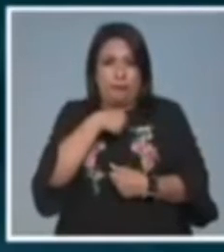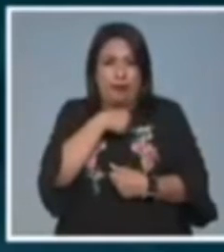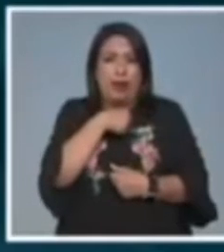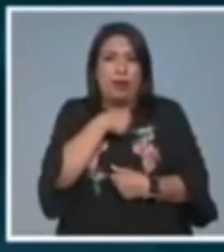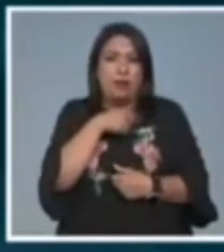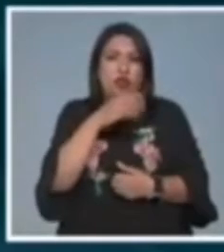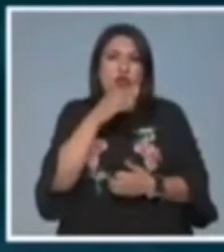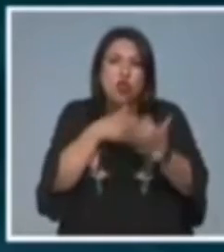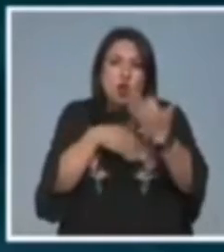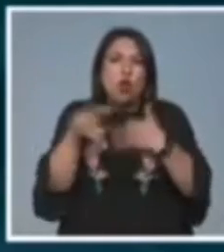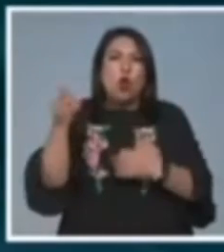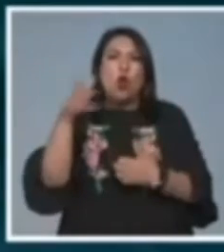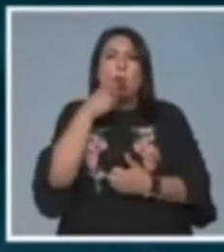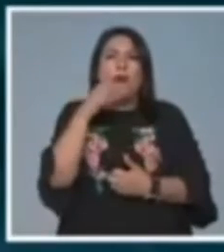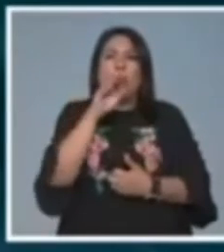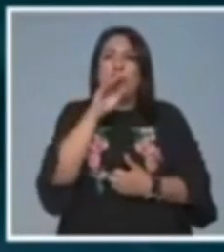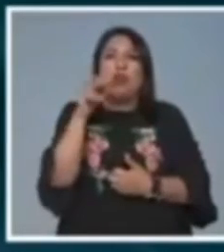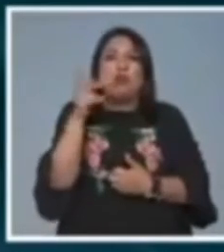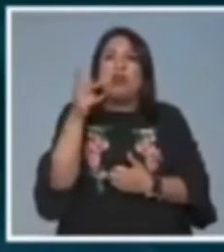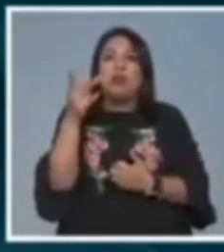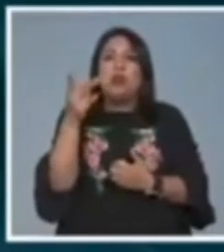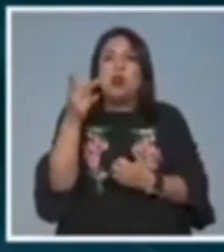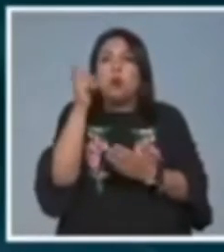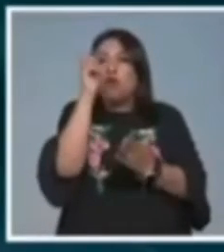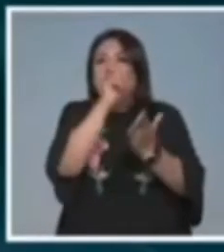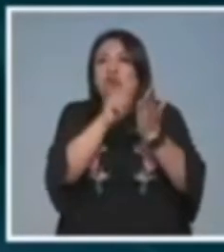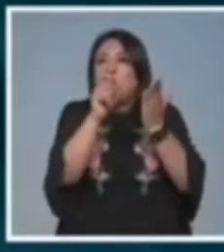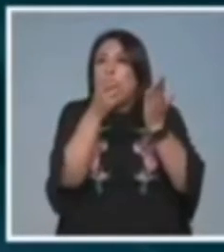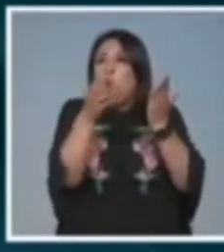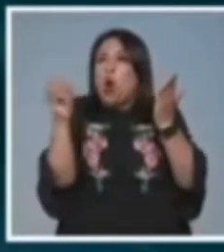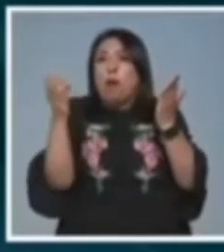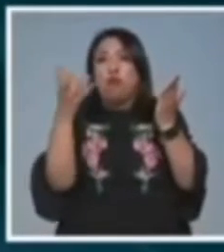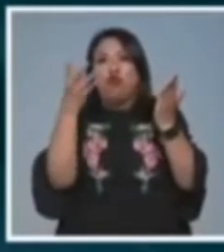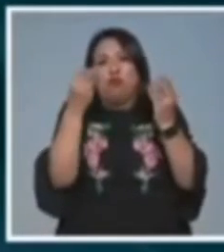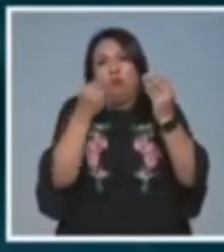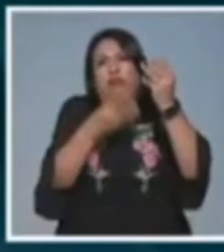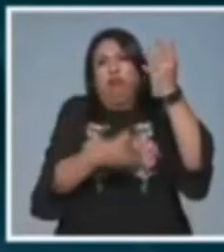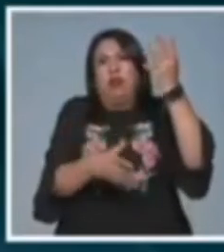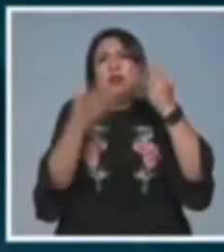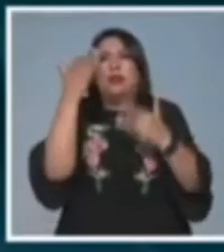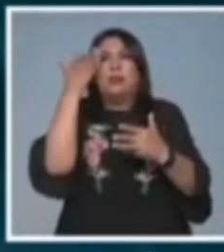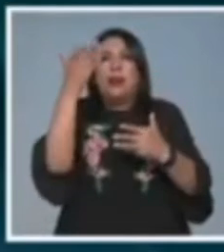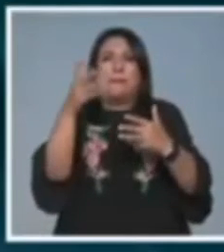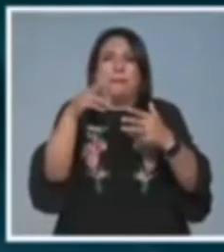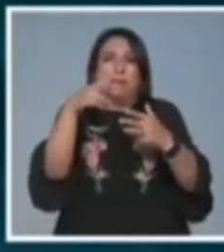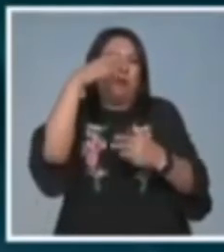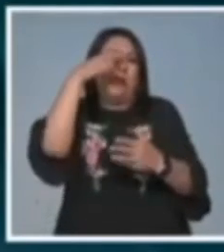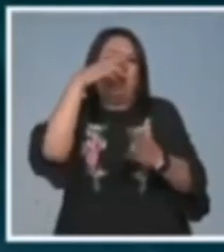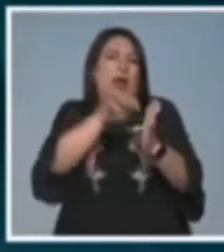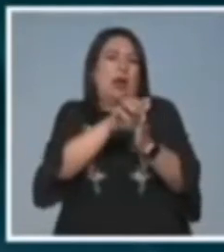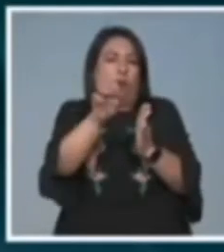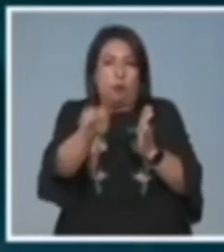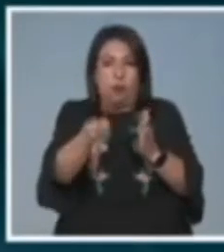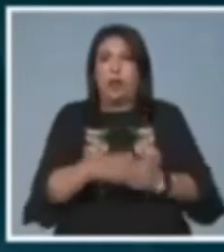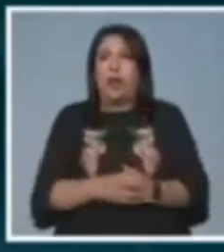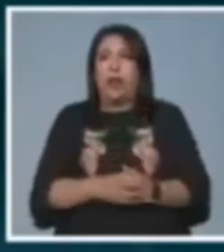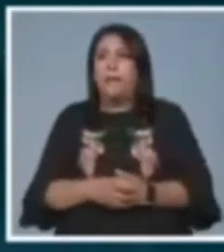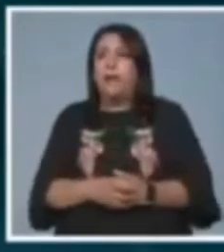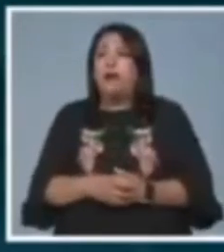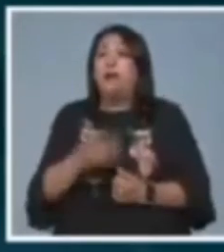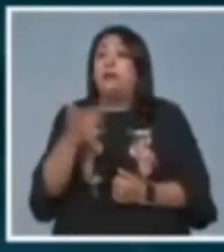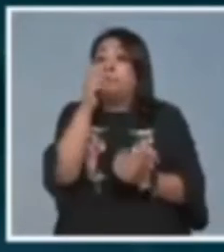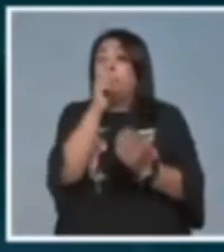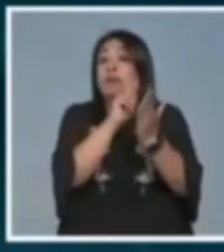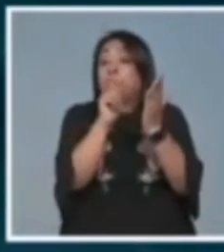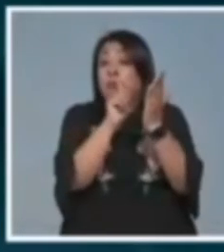todo lo que fuentes no nos dijo en sus ensayos que fue mucho fresco en tiempo mexicano lo dijo en